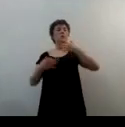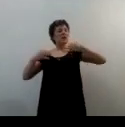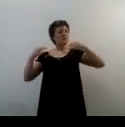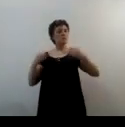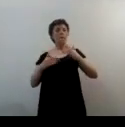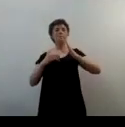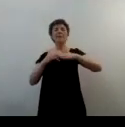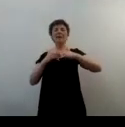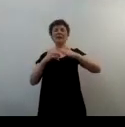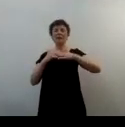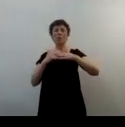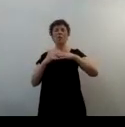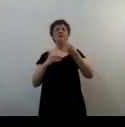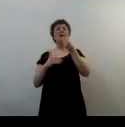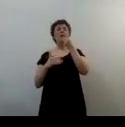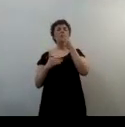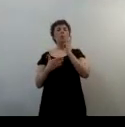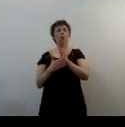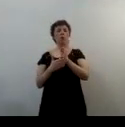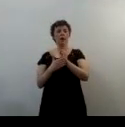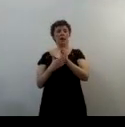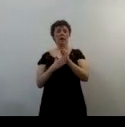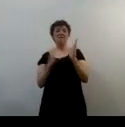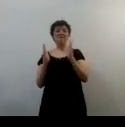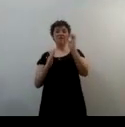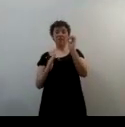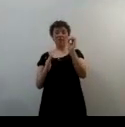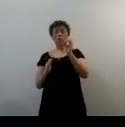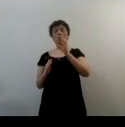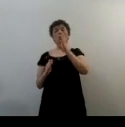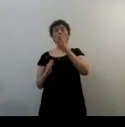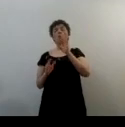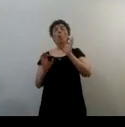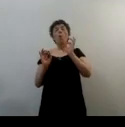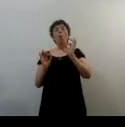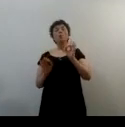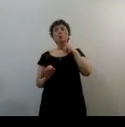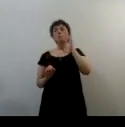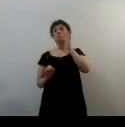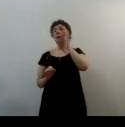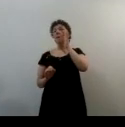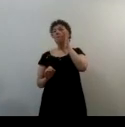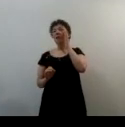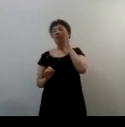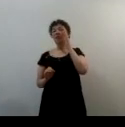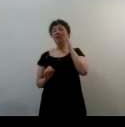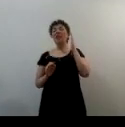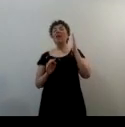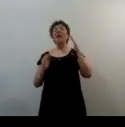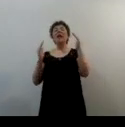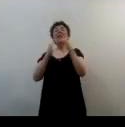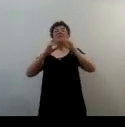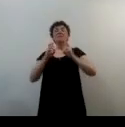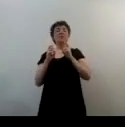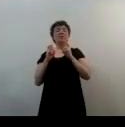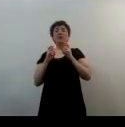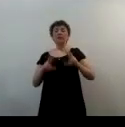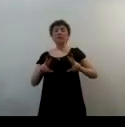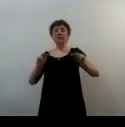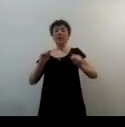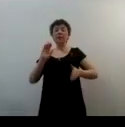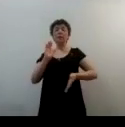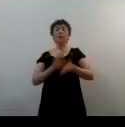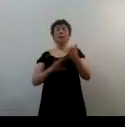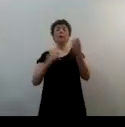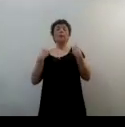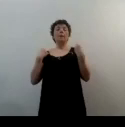estos alimentos proteicos en comida o cena. Precisamente porque me temo que vamos a ver después del confinamiento, cuando volvamos a hacer